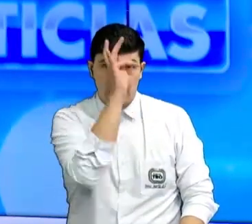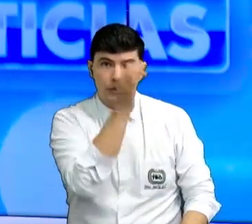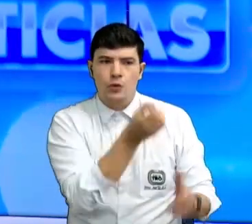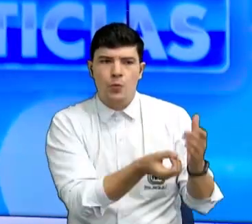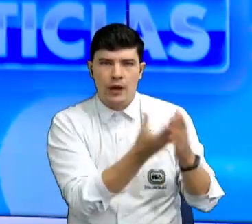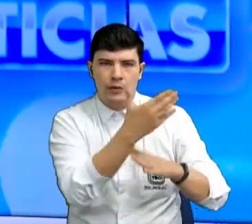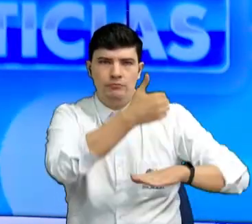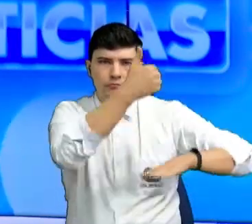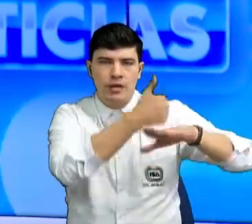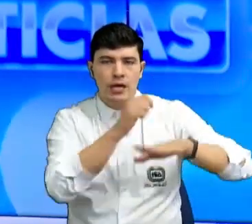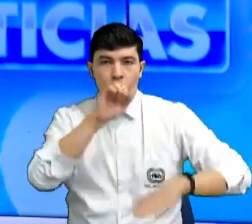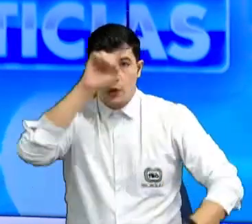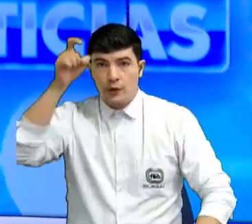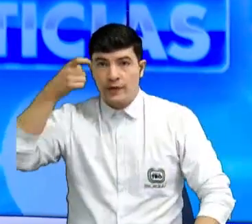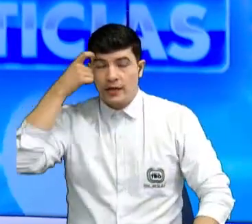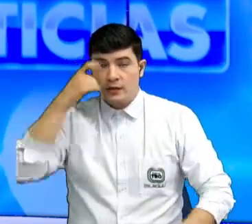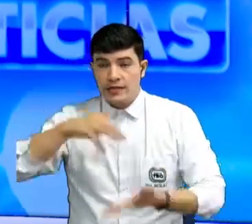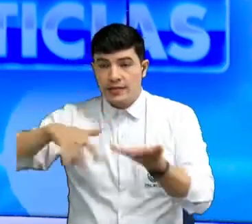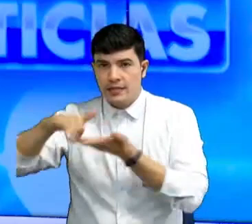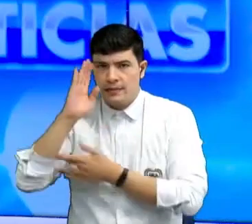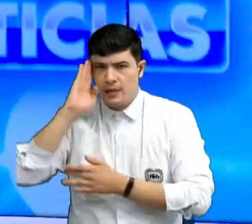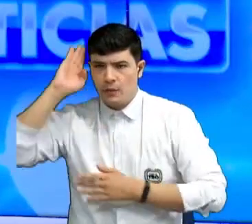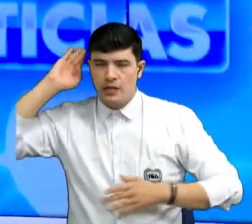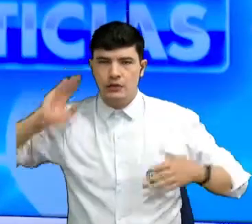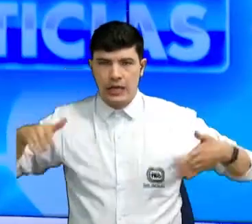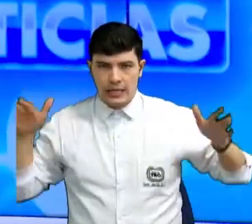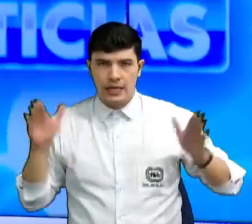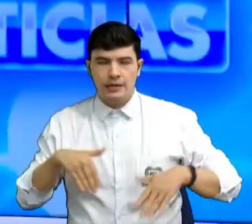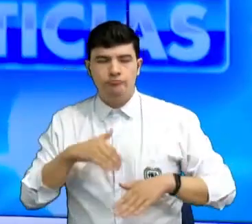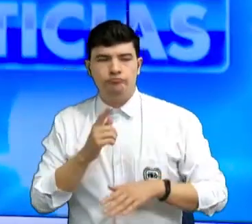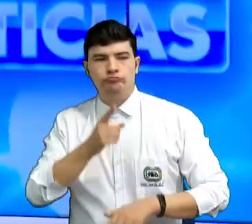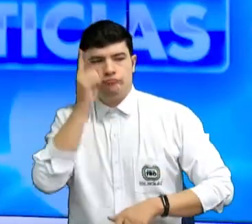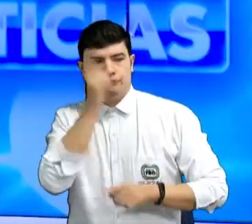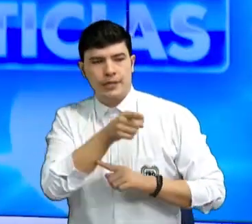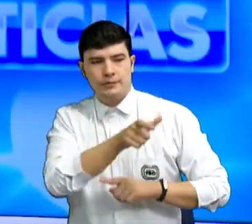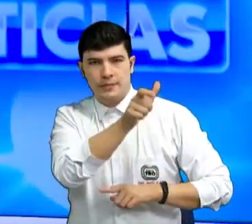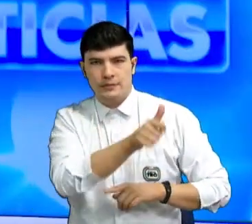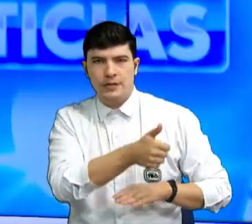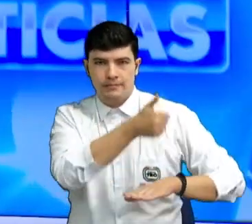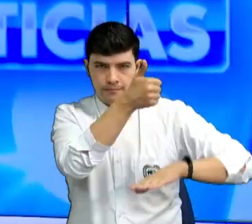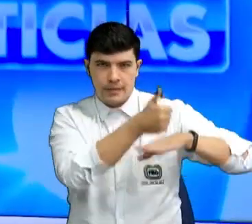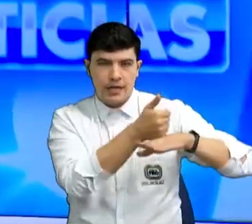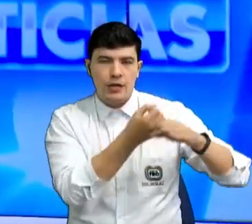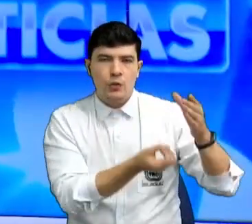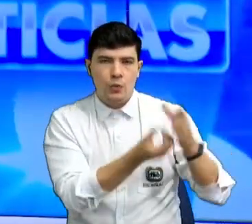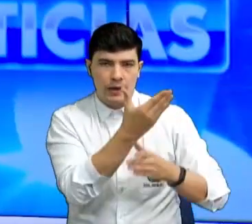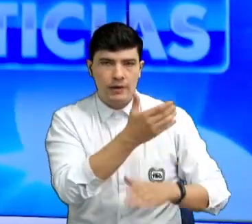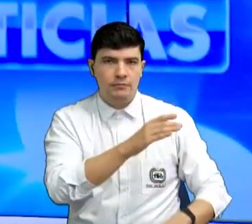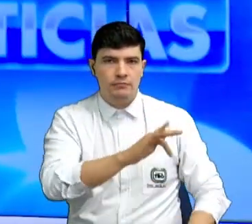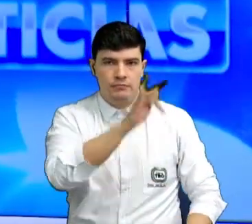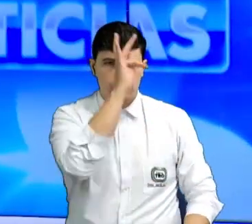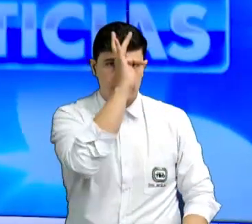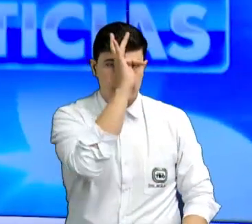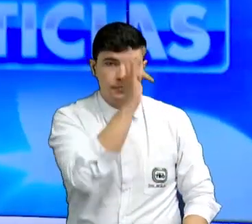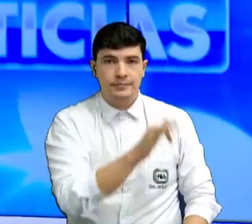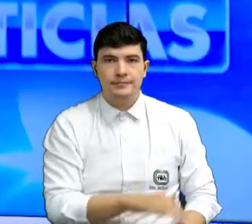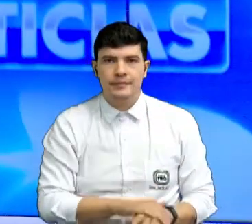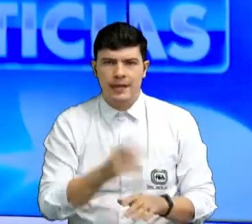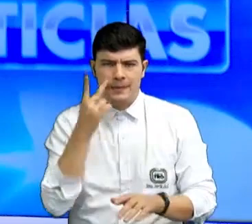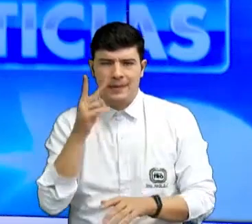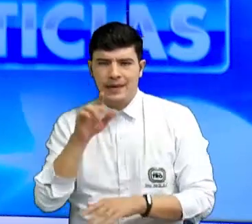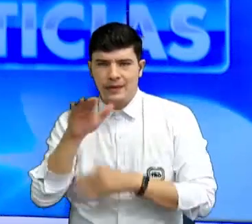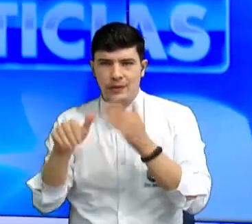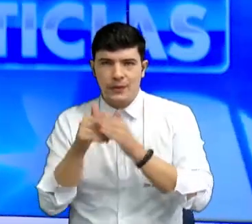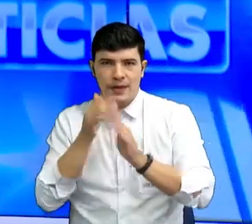por el gobernador de Santander, Mauricio Aguilar. Pero vamos a saludar a esta hora a nuestro compañero Pedro Manrique, quien nos tiene todos los detalles de este nombramiento. Pedro,